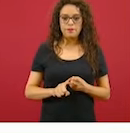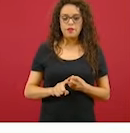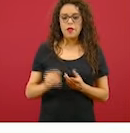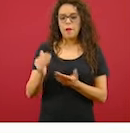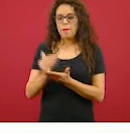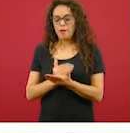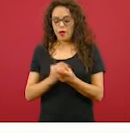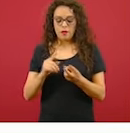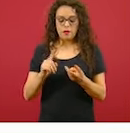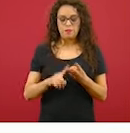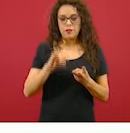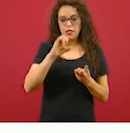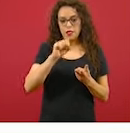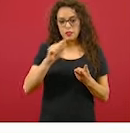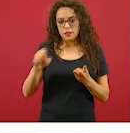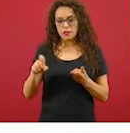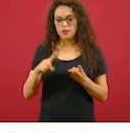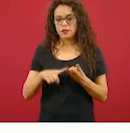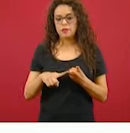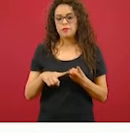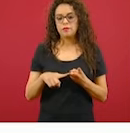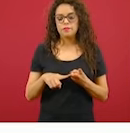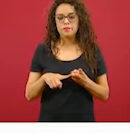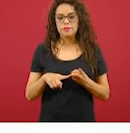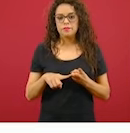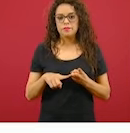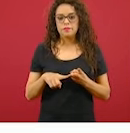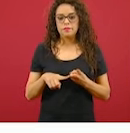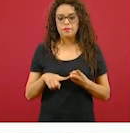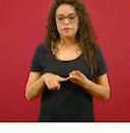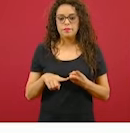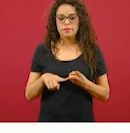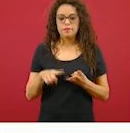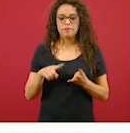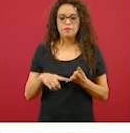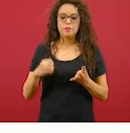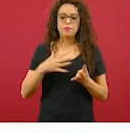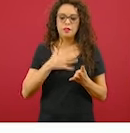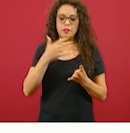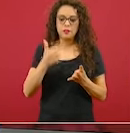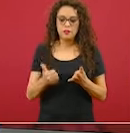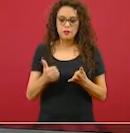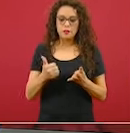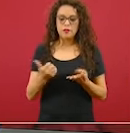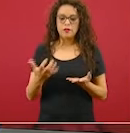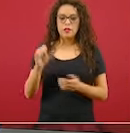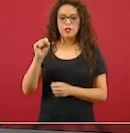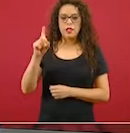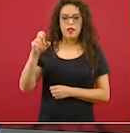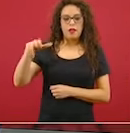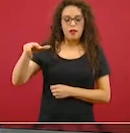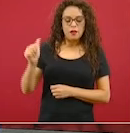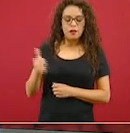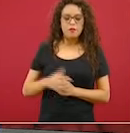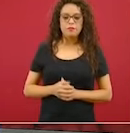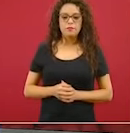cantidad las otras instituciones como son el IMSS, IMSS Bienestar y Sedena.